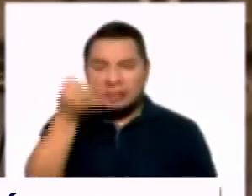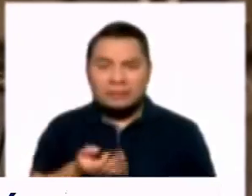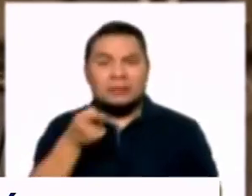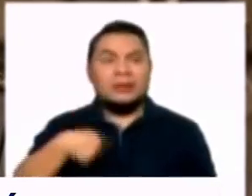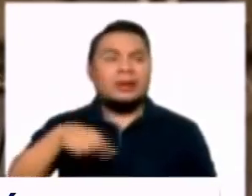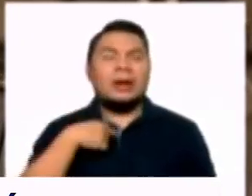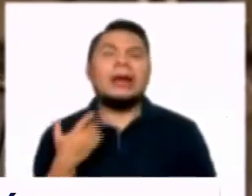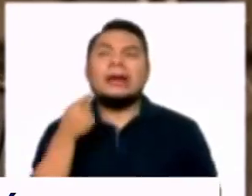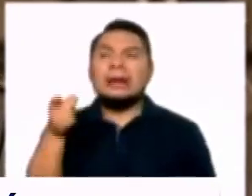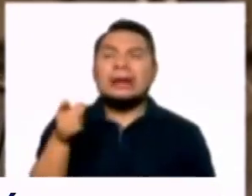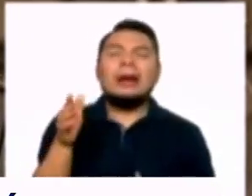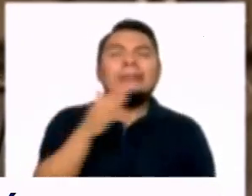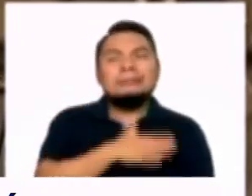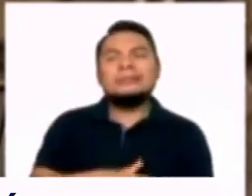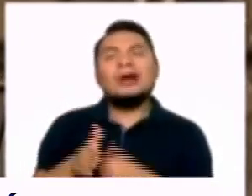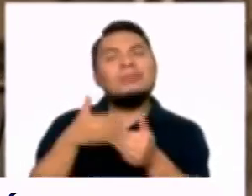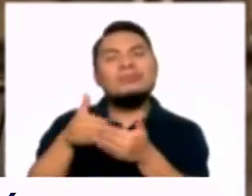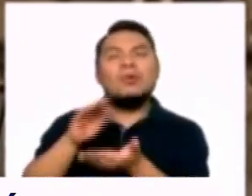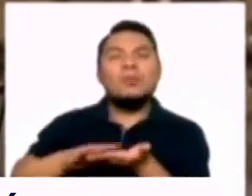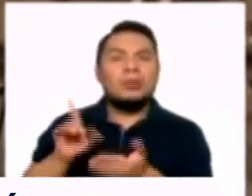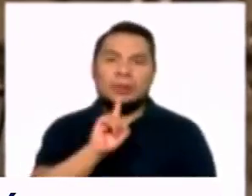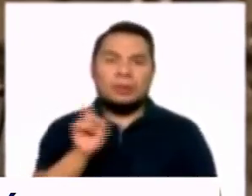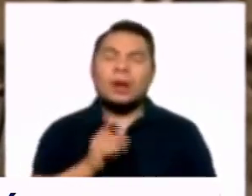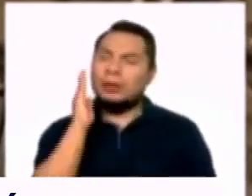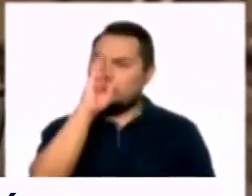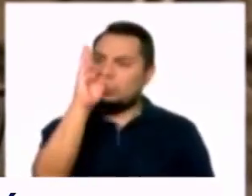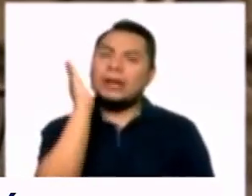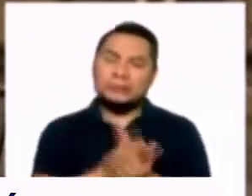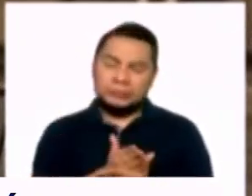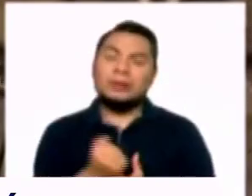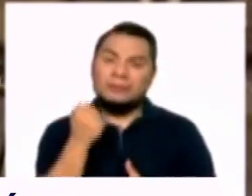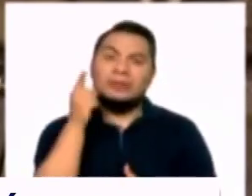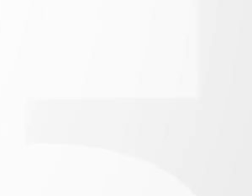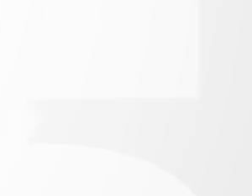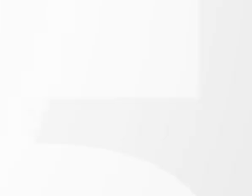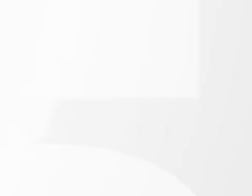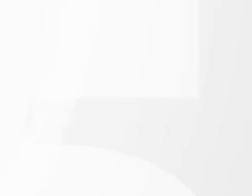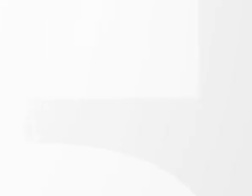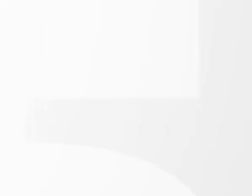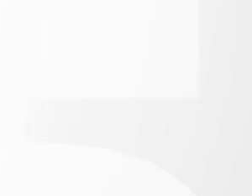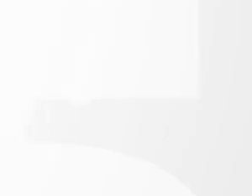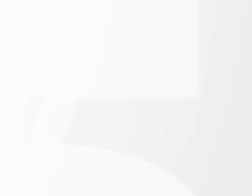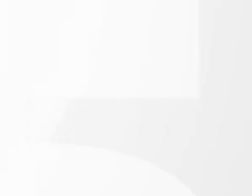No nos va a temblar la mano para poder imponer las sanciones que correspondan de acuerdo al nivel de esta magnitud.